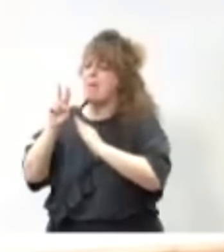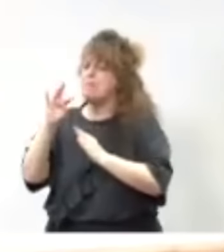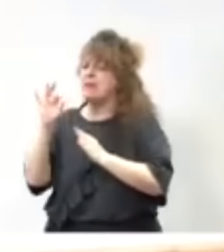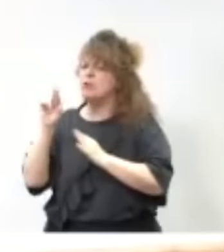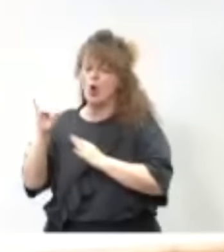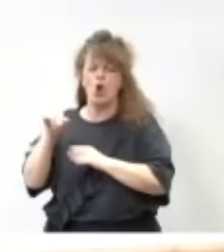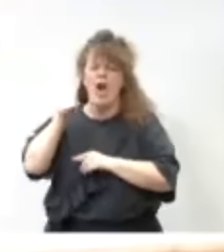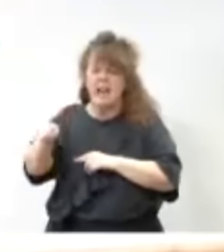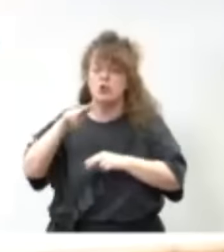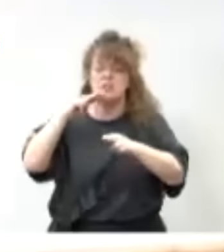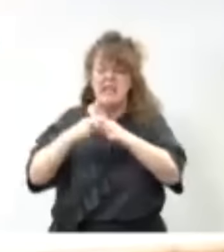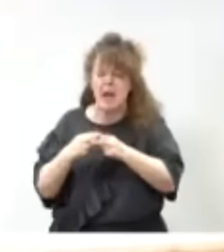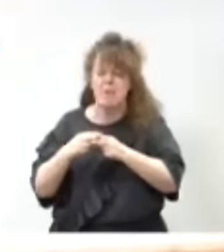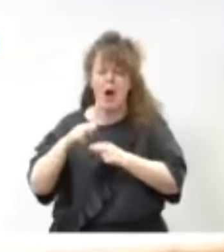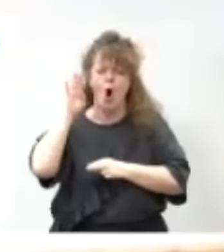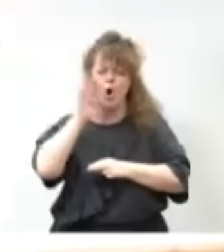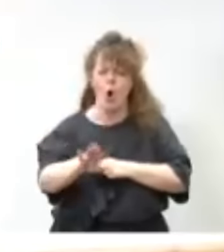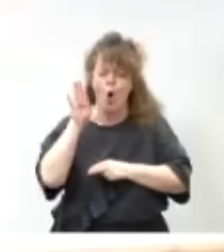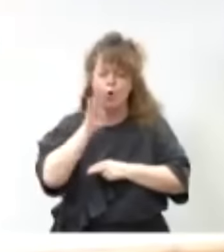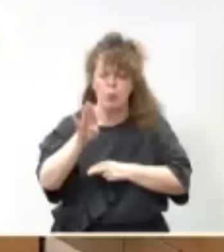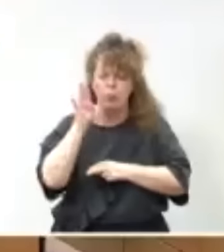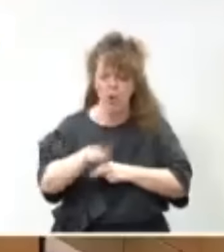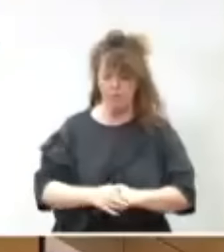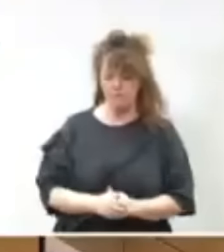llama corrupción. Y mire,